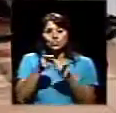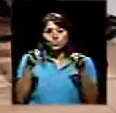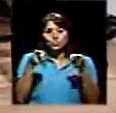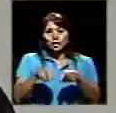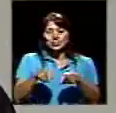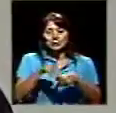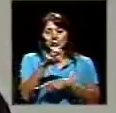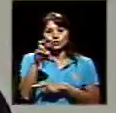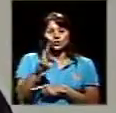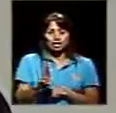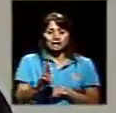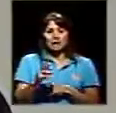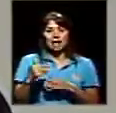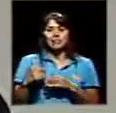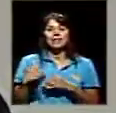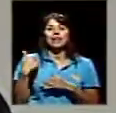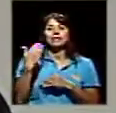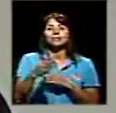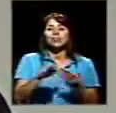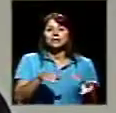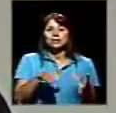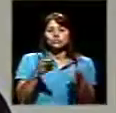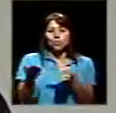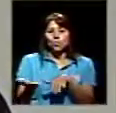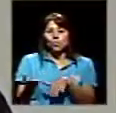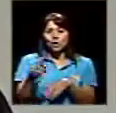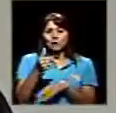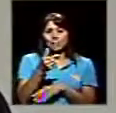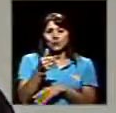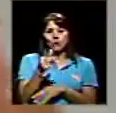muerte. Hay una circunstancia de este